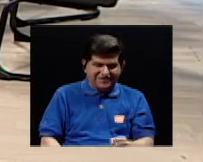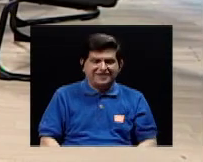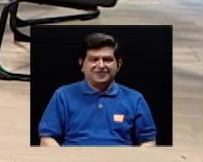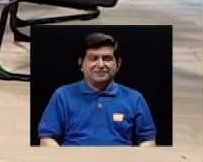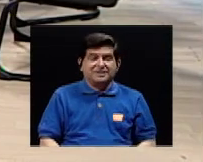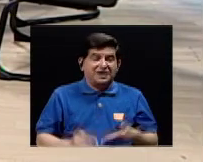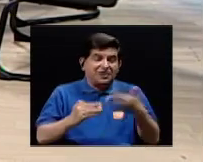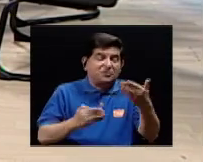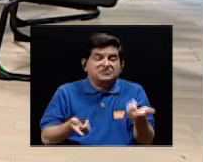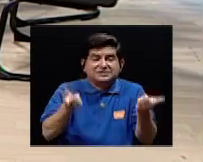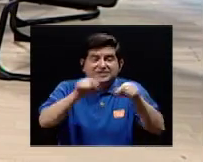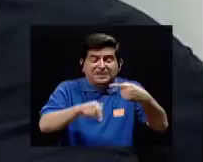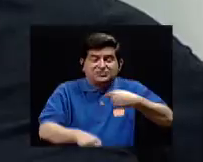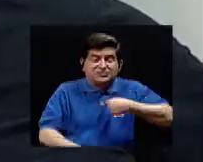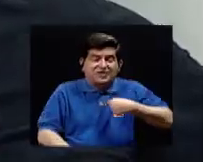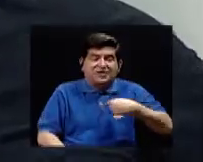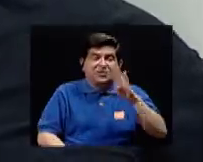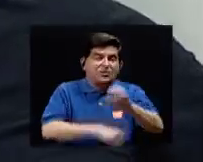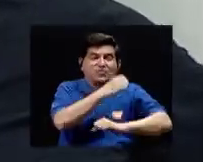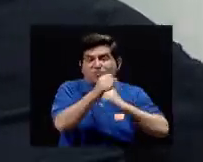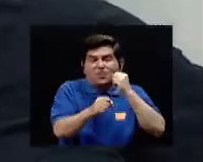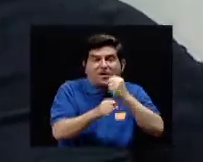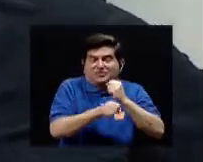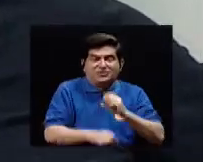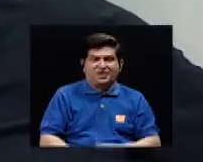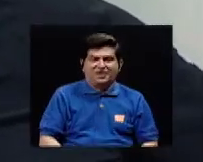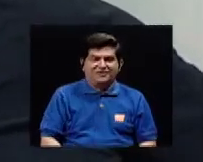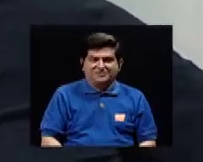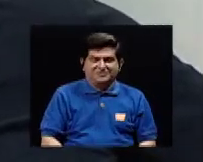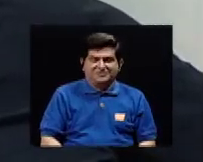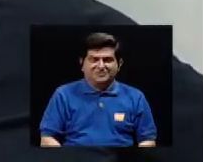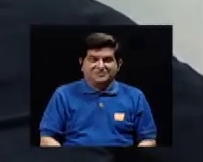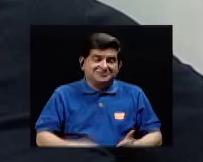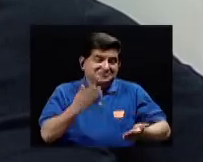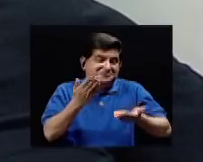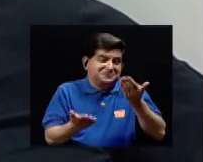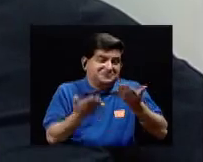estos teleles que le dan a uno por 4 años de... O sea, realmente es una cosa un poco